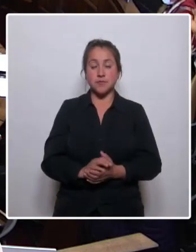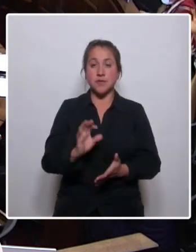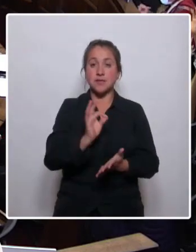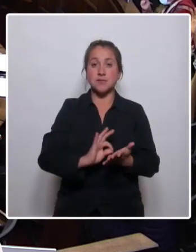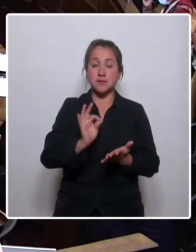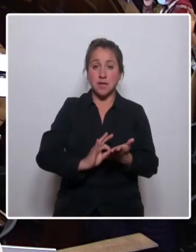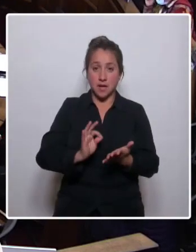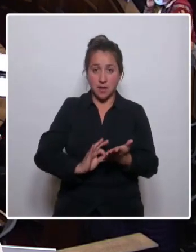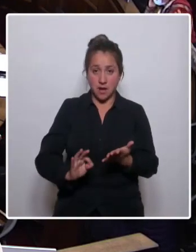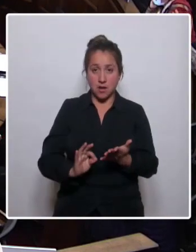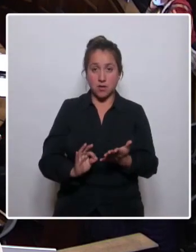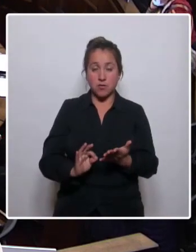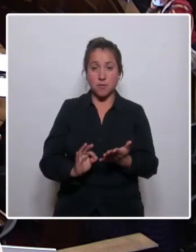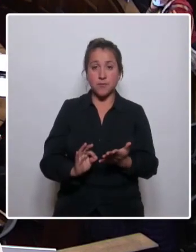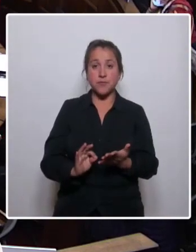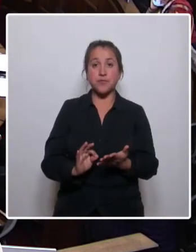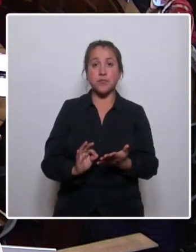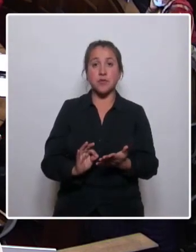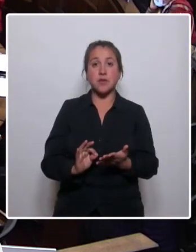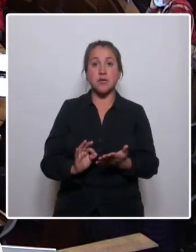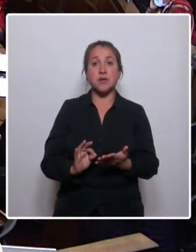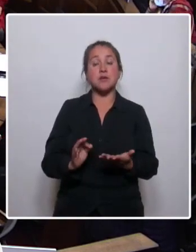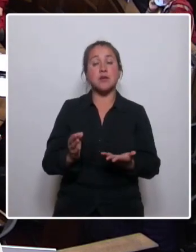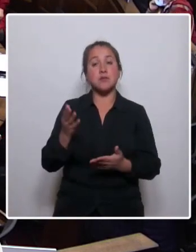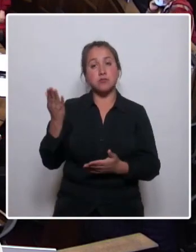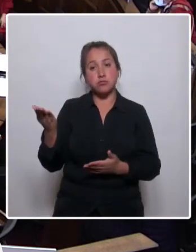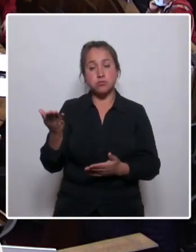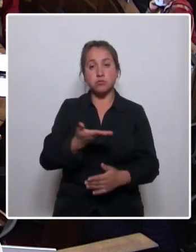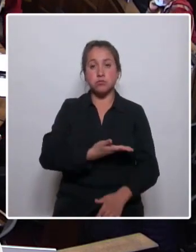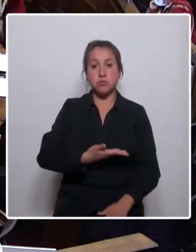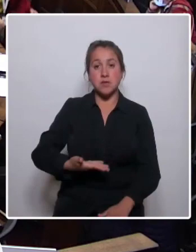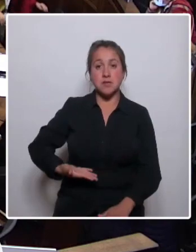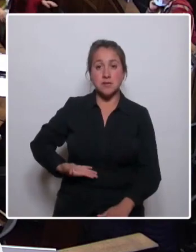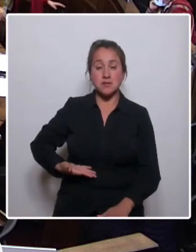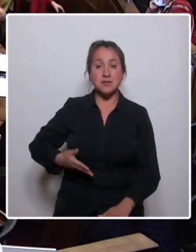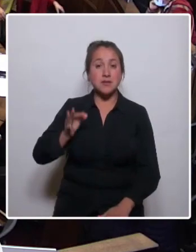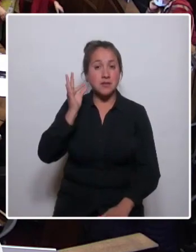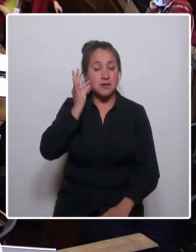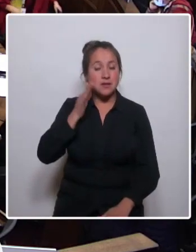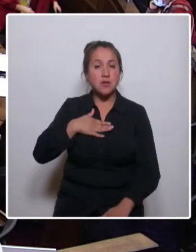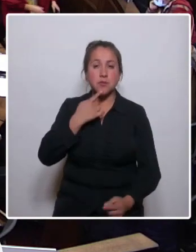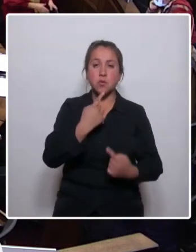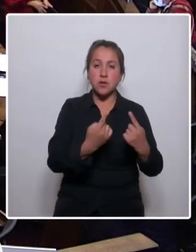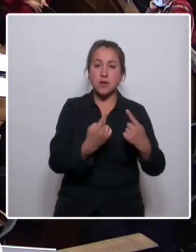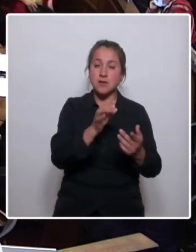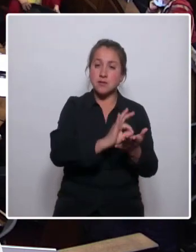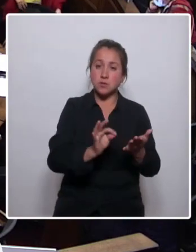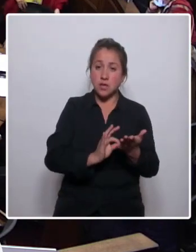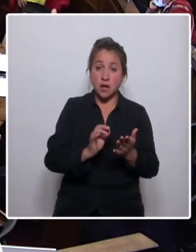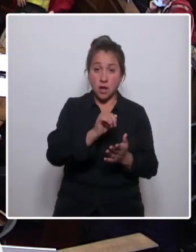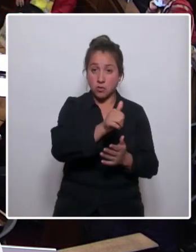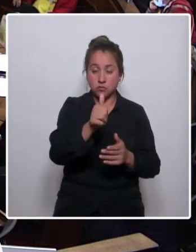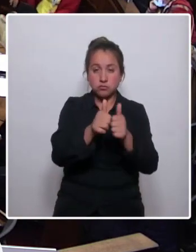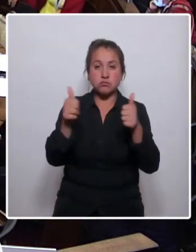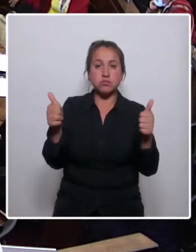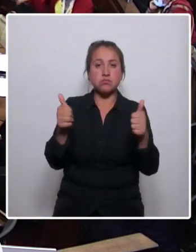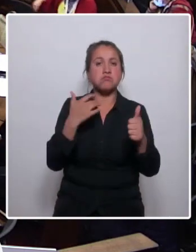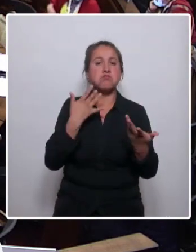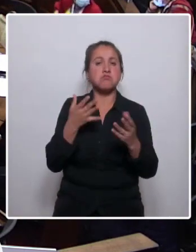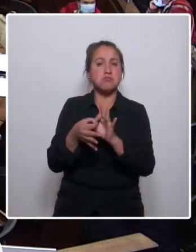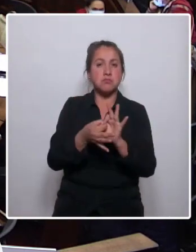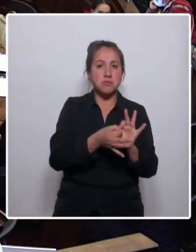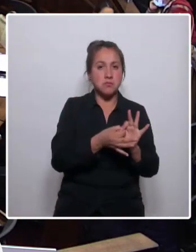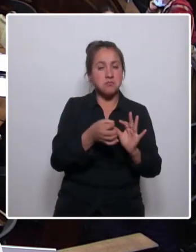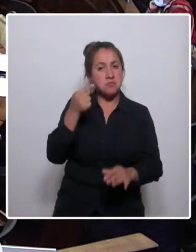secretario. Por su intermedio, presidenta, me gustaría preguntarle al secretario y a la mesa por qué razón